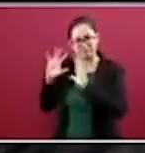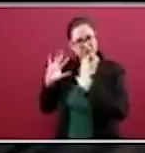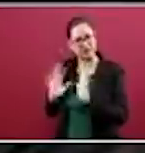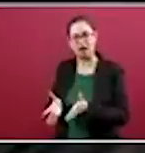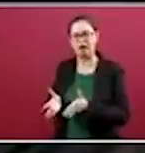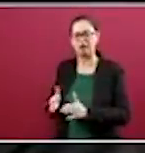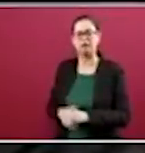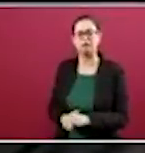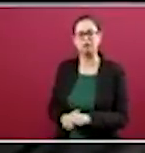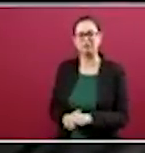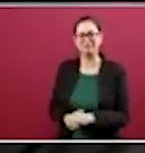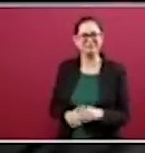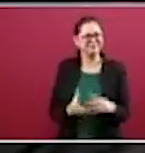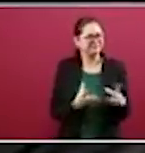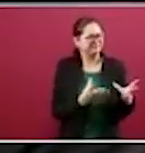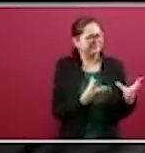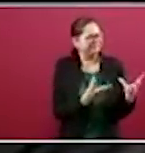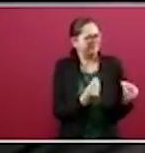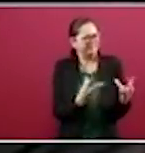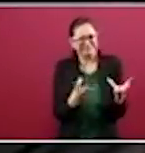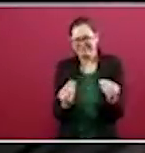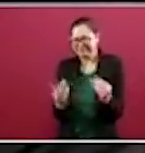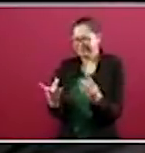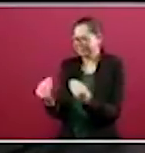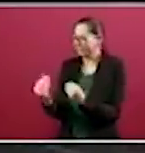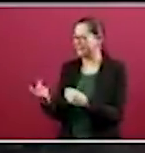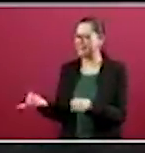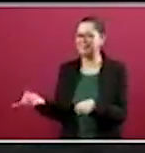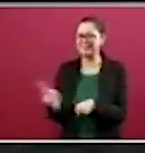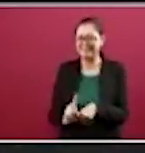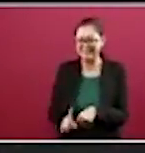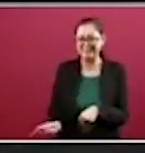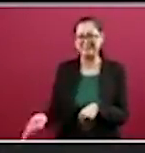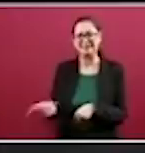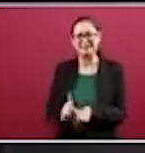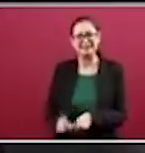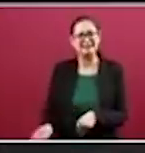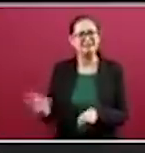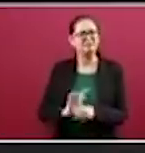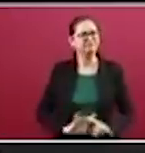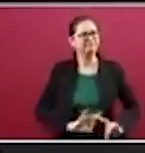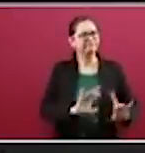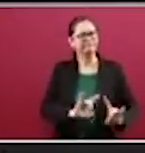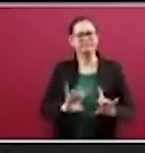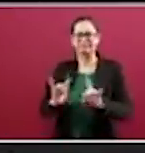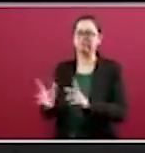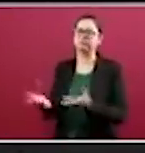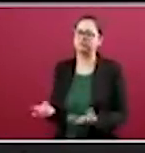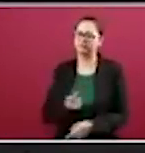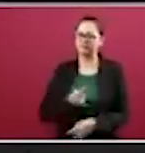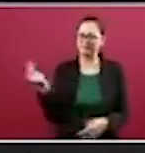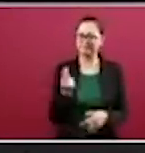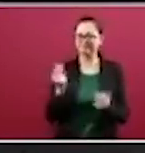castigando, muchas cosas diarias. Por eso necesitamos una